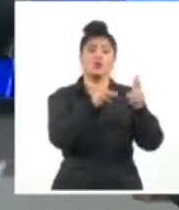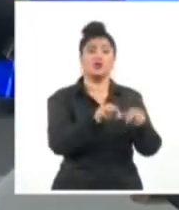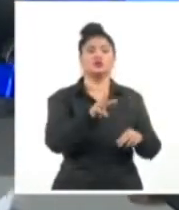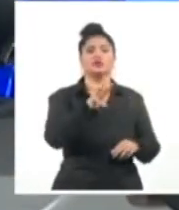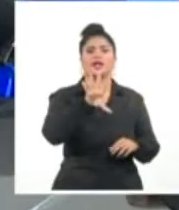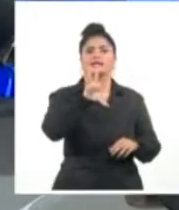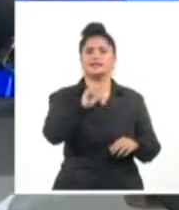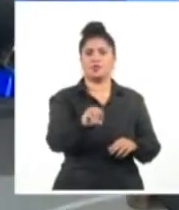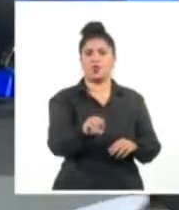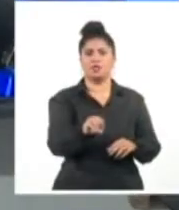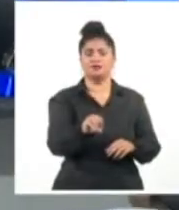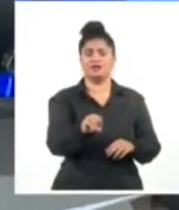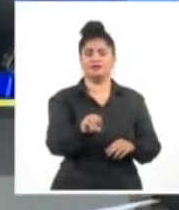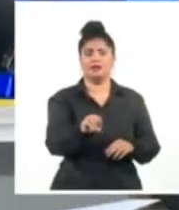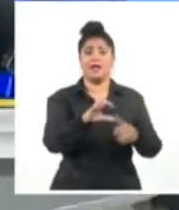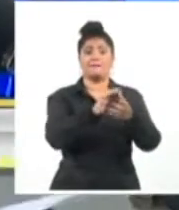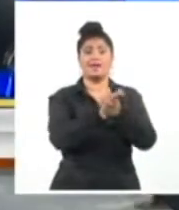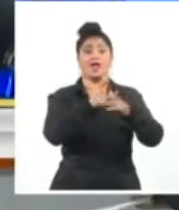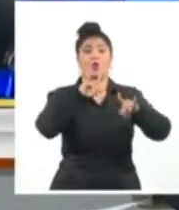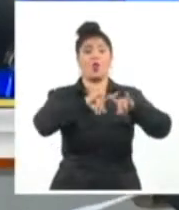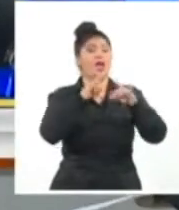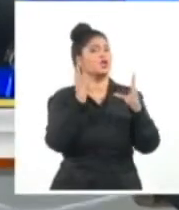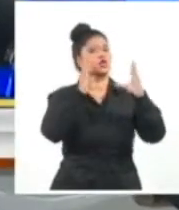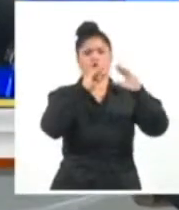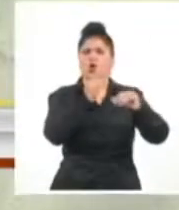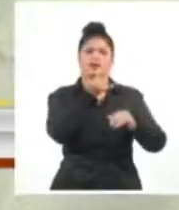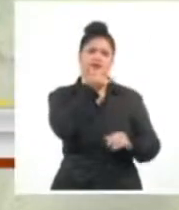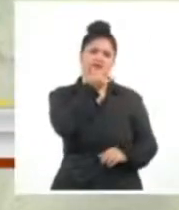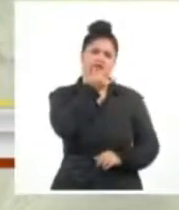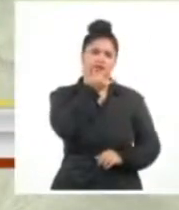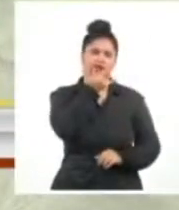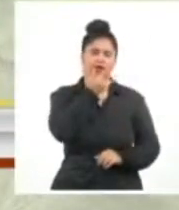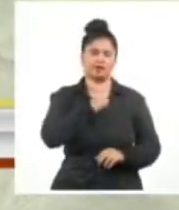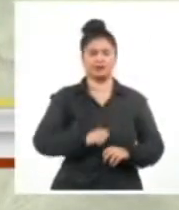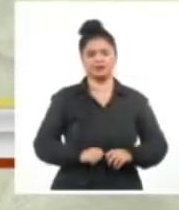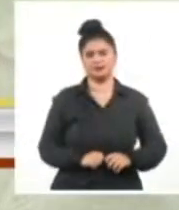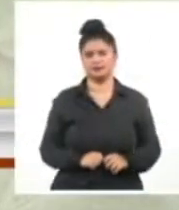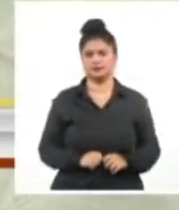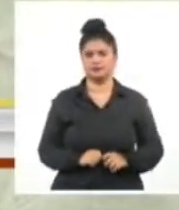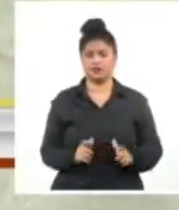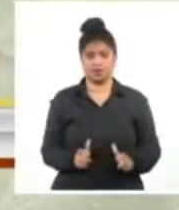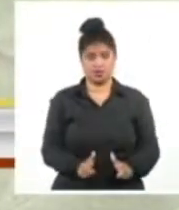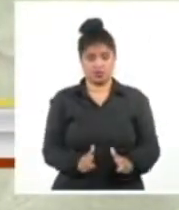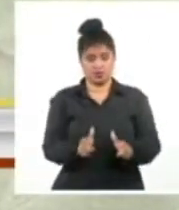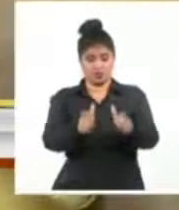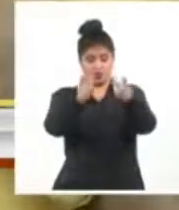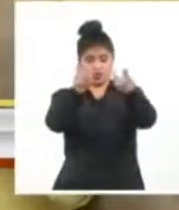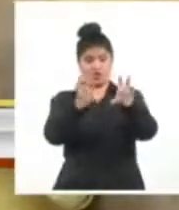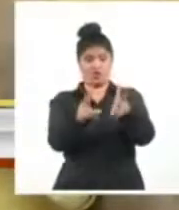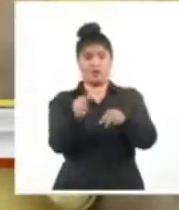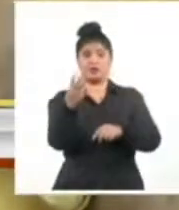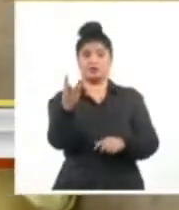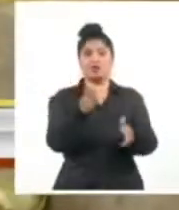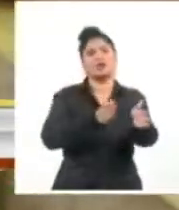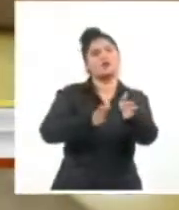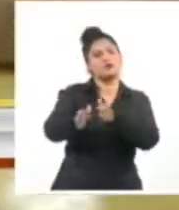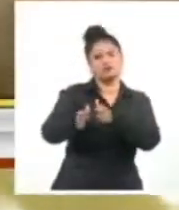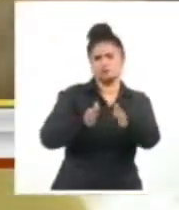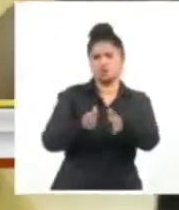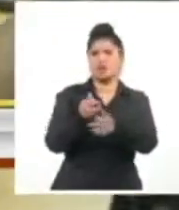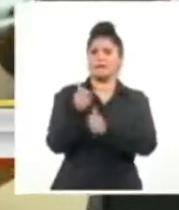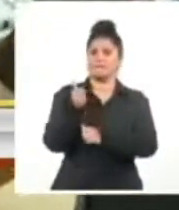megawatts, toda vez que la unidad que vamos a tener con mayor seguridad para el horario pico es la unidad 3 de la termoeléctrica RNT, va a